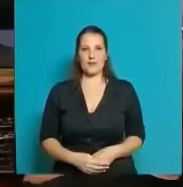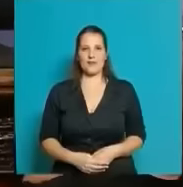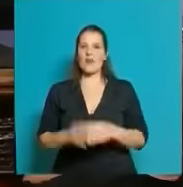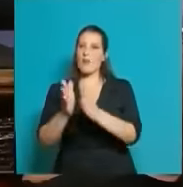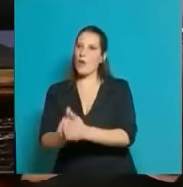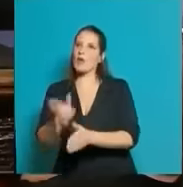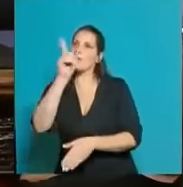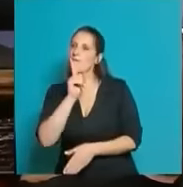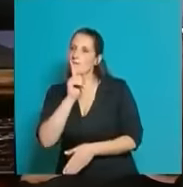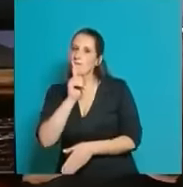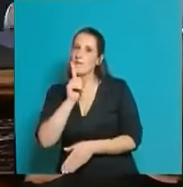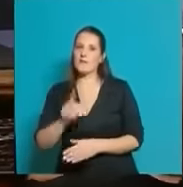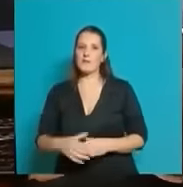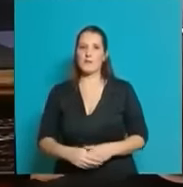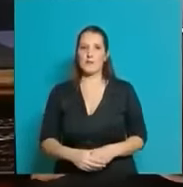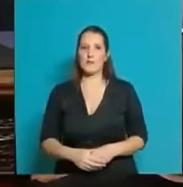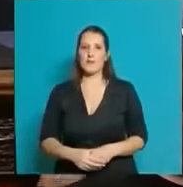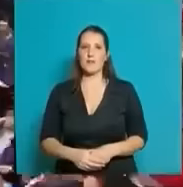Silencio, silencio.